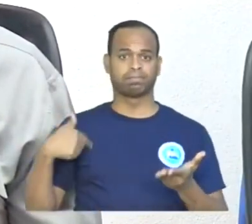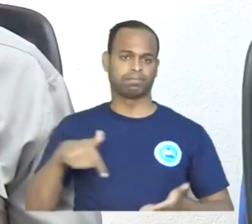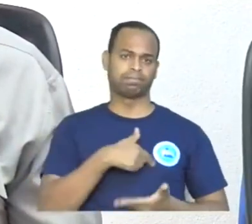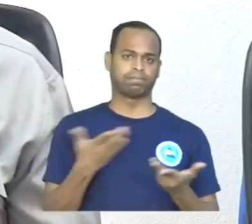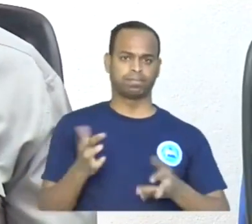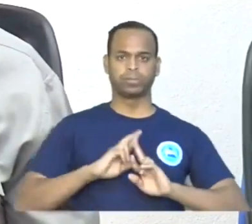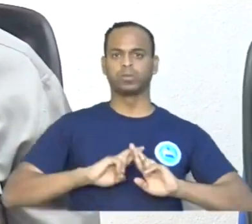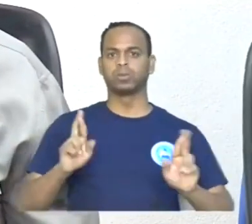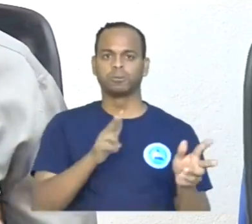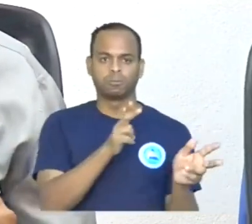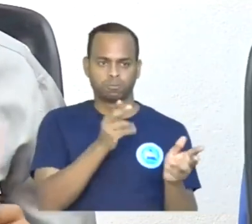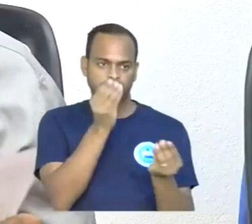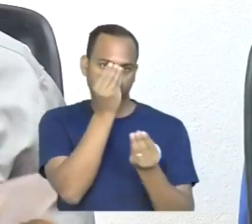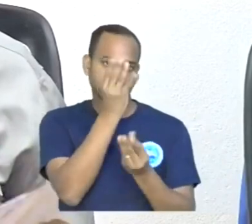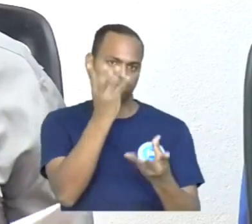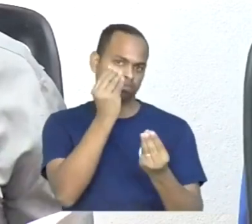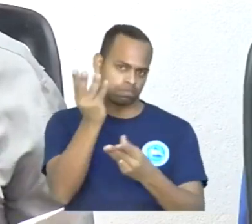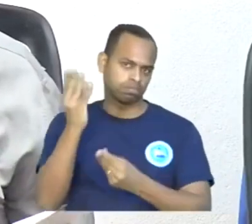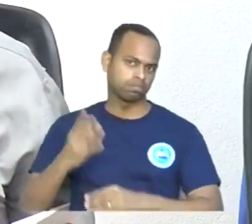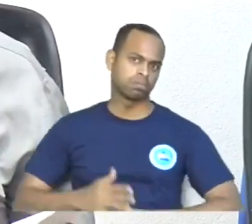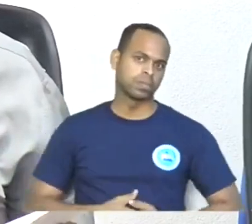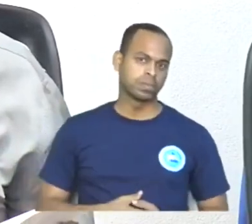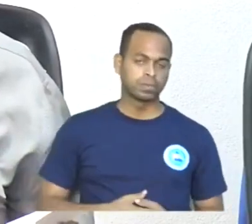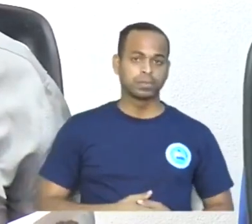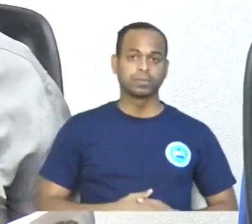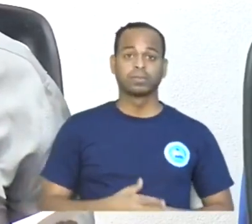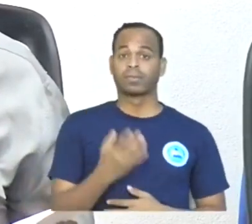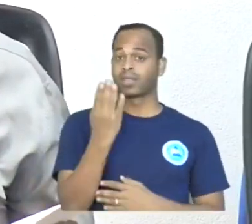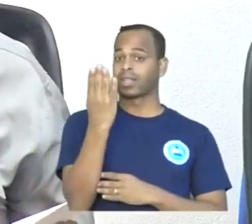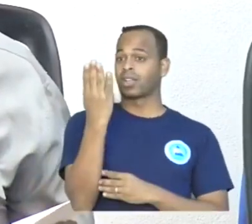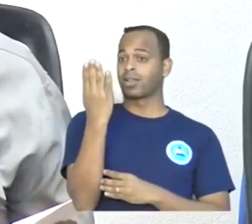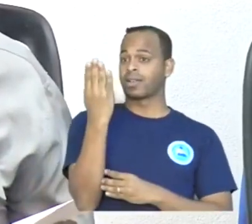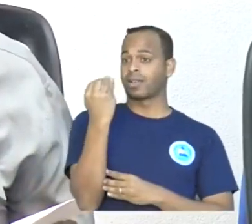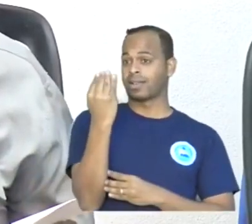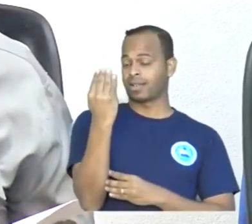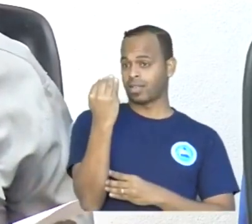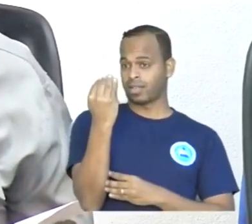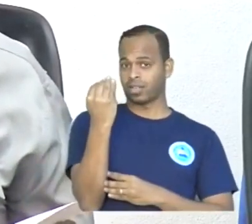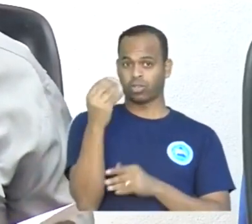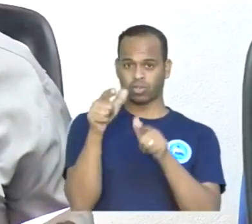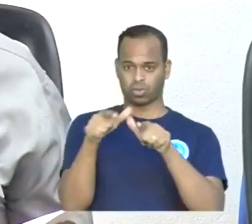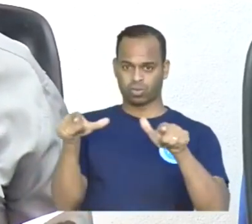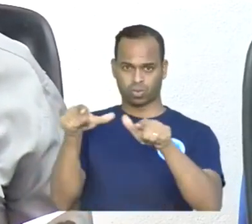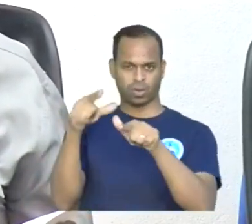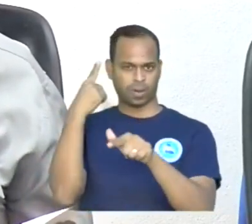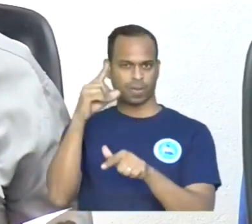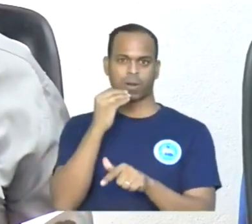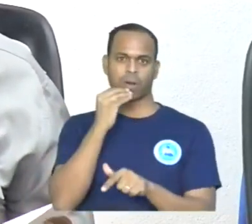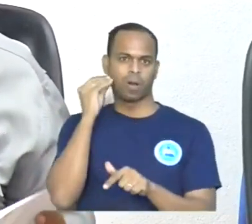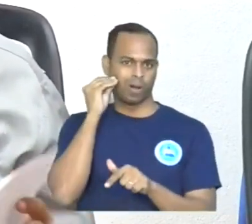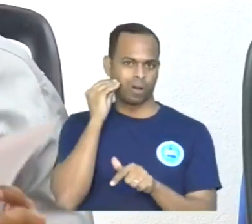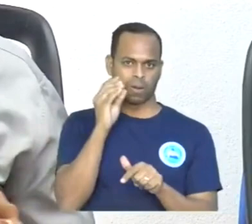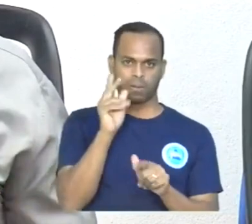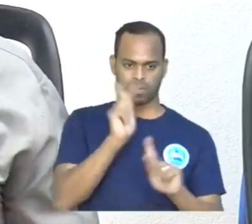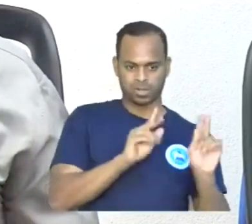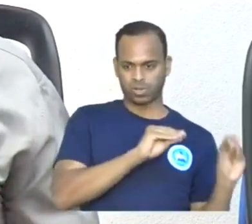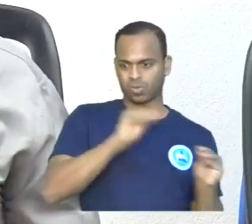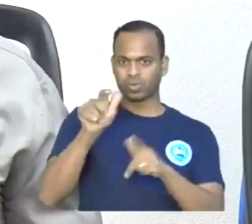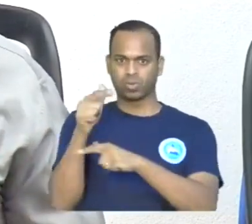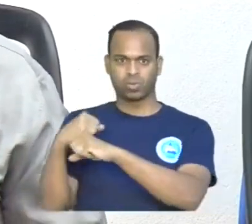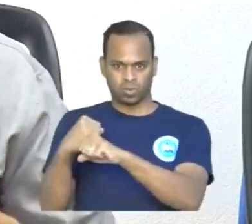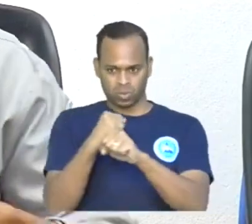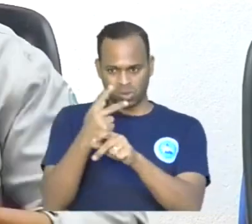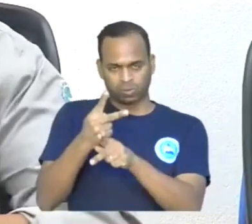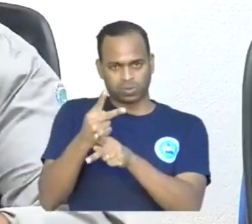aquí para servir. Tenemos 14 albergues oficiales abiertos en estos